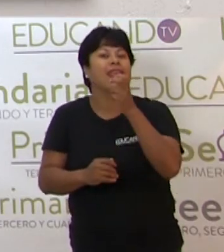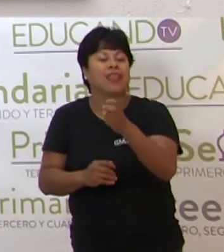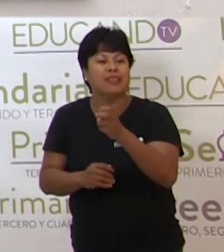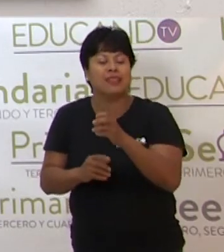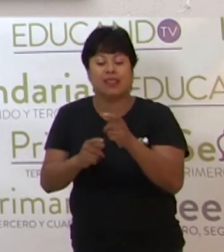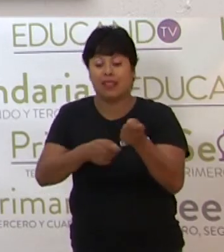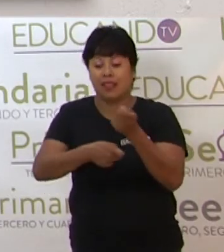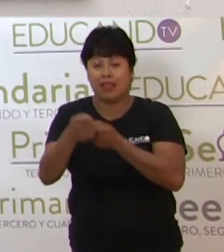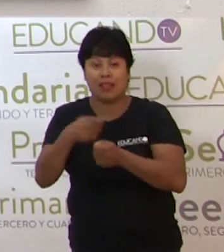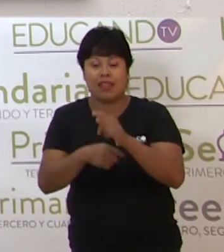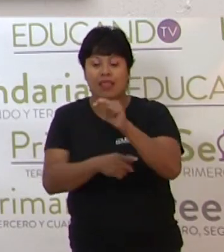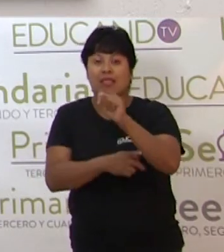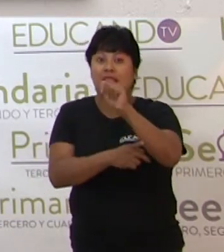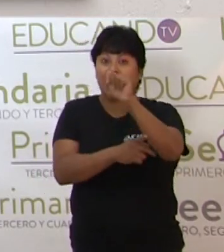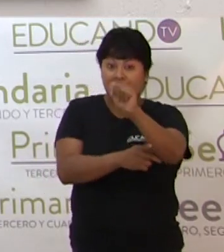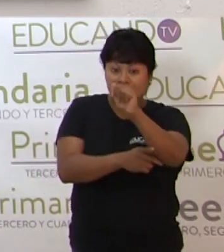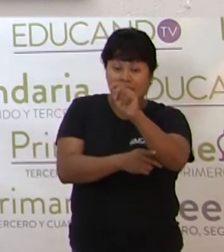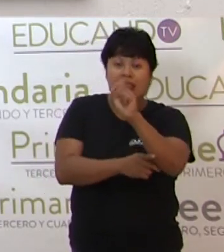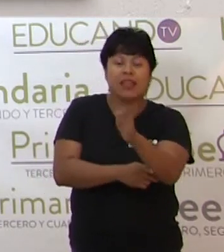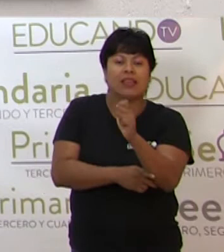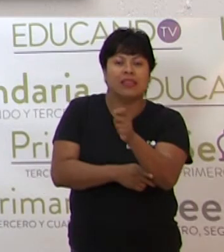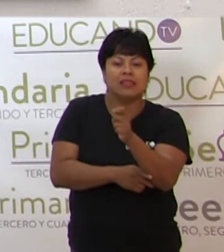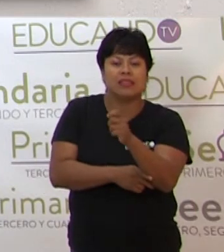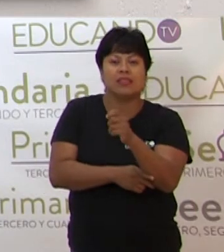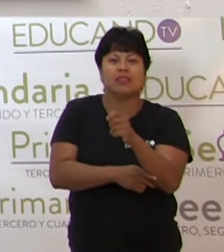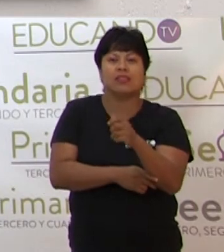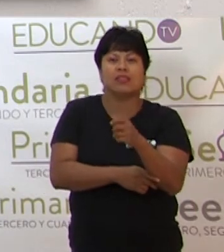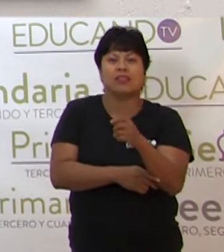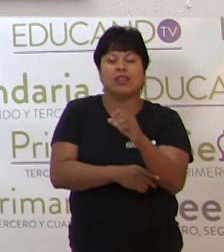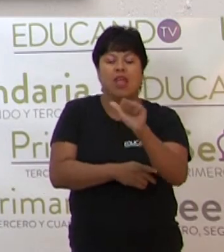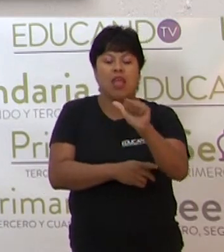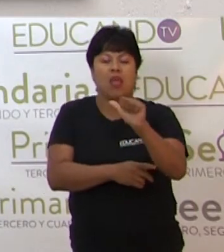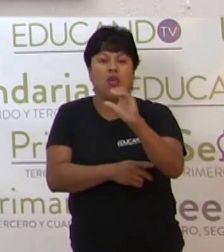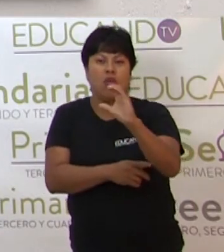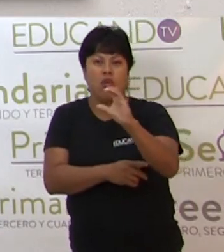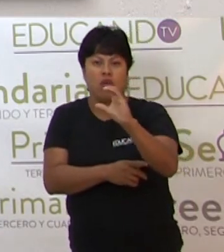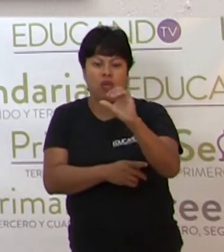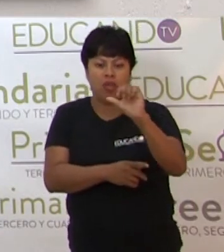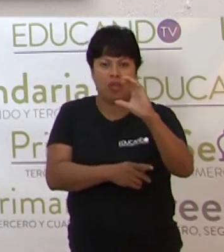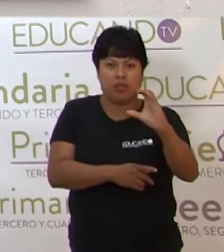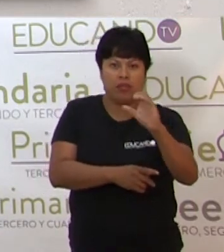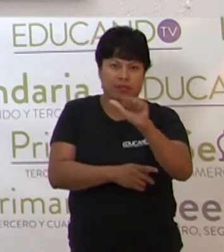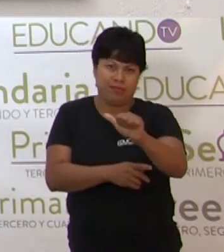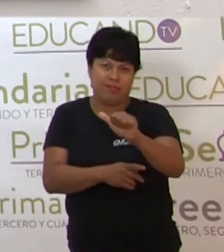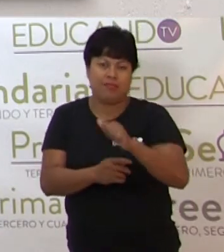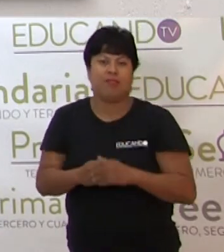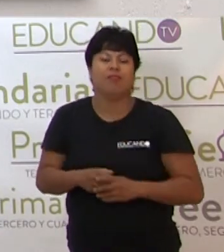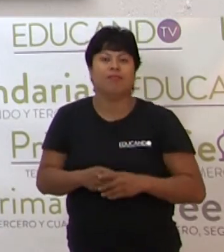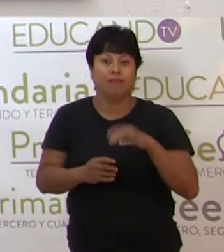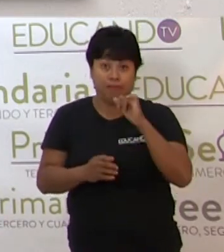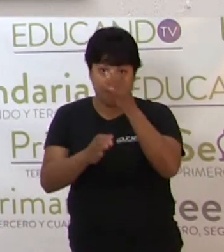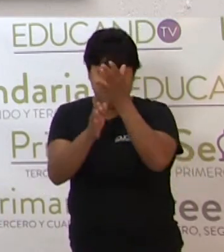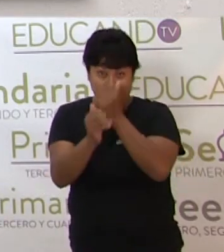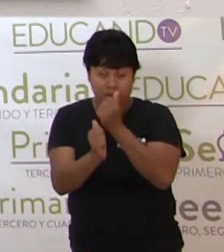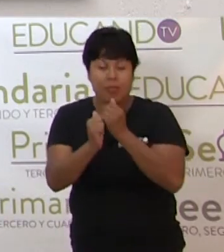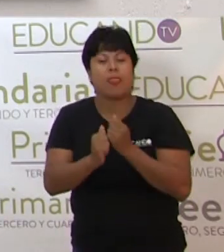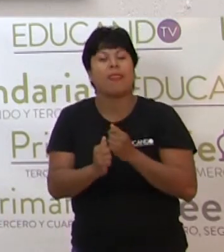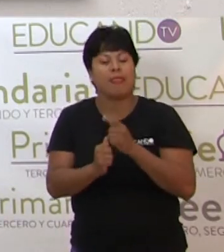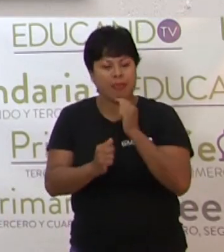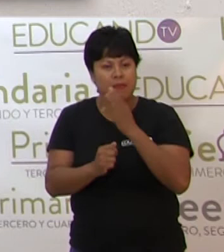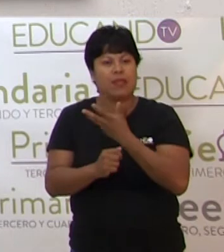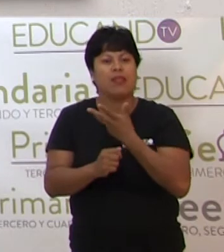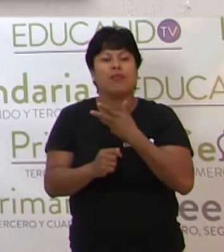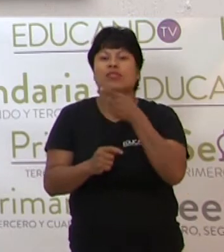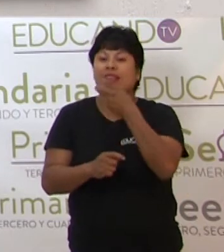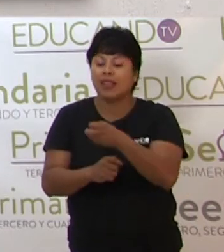función recíproco de tangente es la cotangente. ¿Estamos de acuerdo? ¿Sí? Tenemos aquí